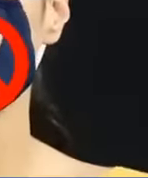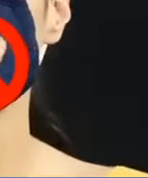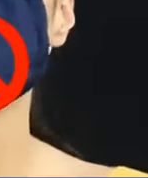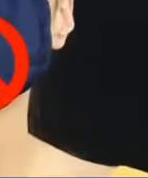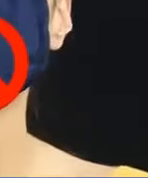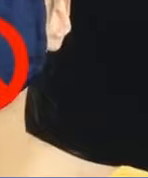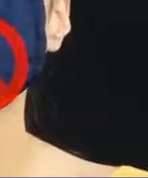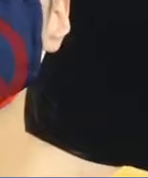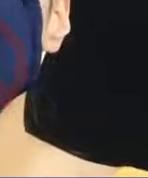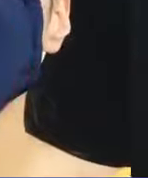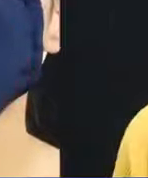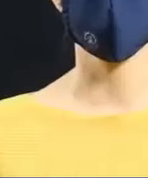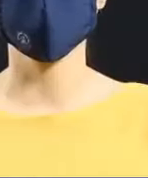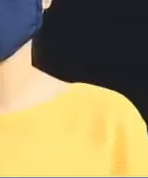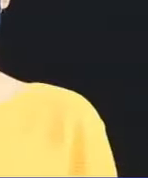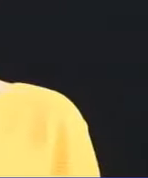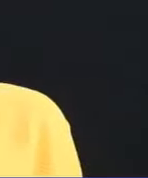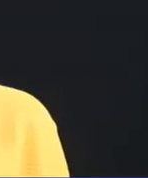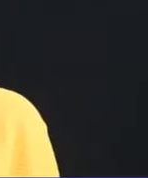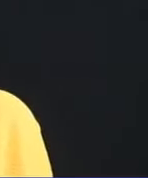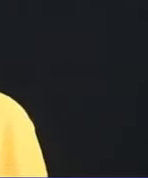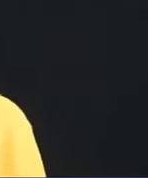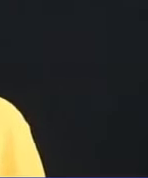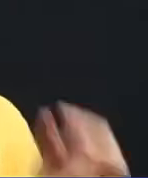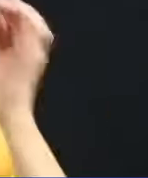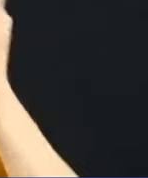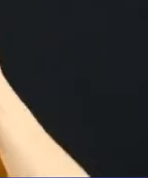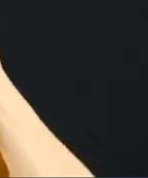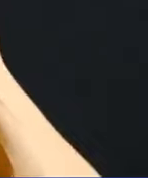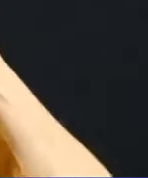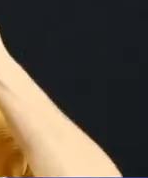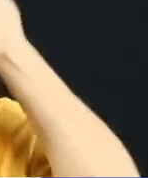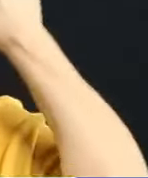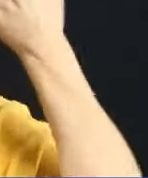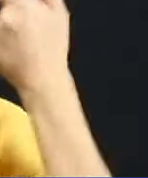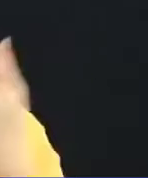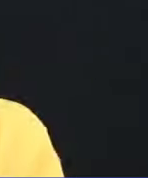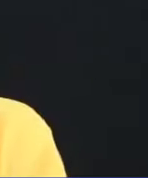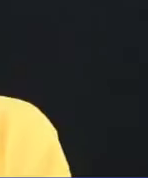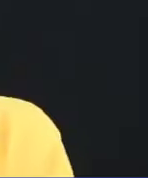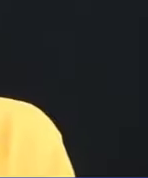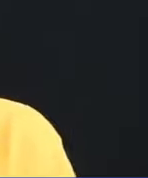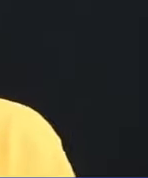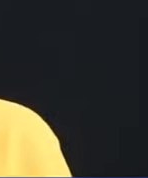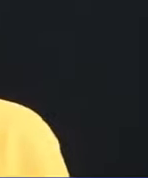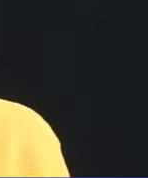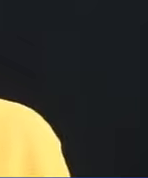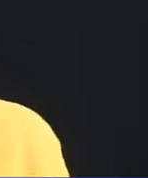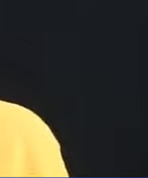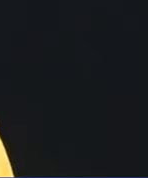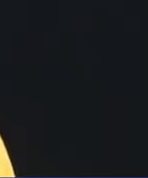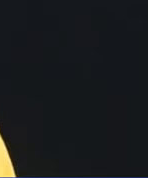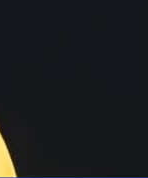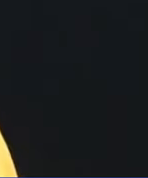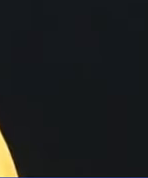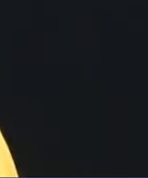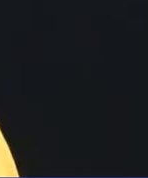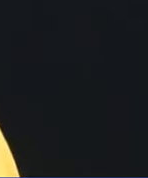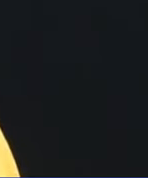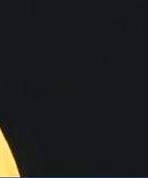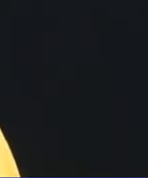usa. Si lo hace, lávese las manos. No ande la mascarilla colgada ni se le esté quitando y